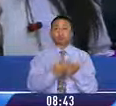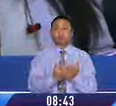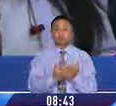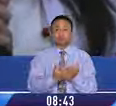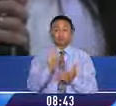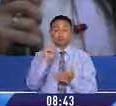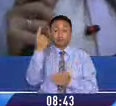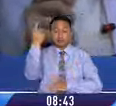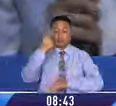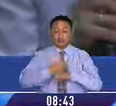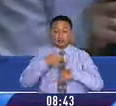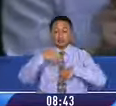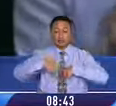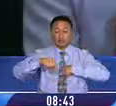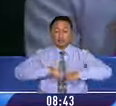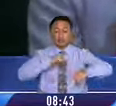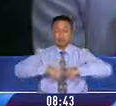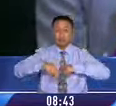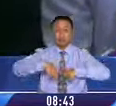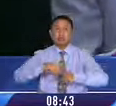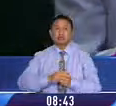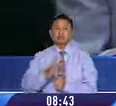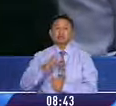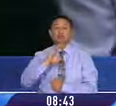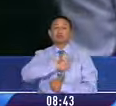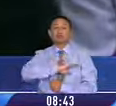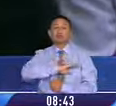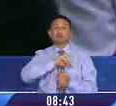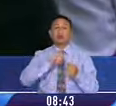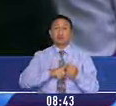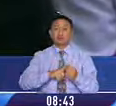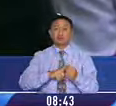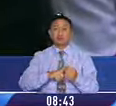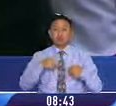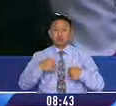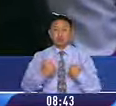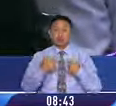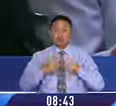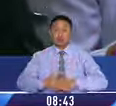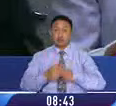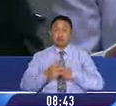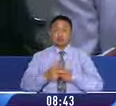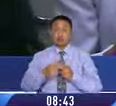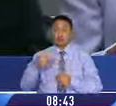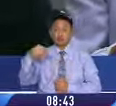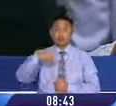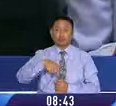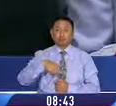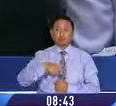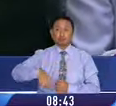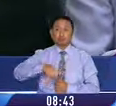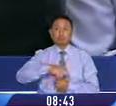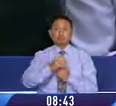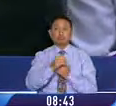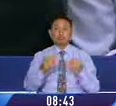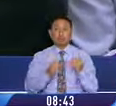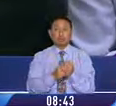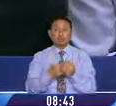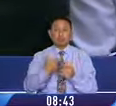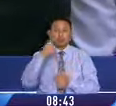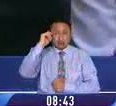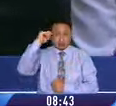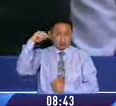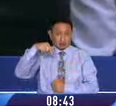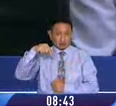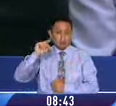su primer día de labores aquí en el municipio de Quito. Hoy va a tomar posesión precisamente de su oficina. Recordar también